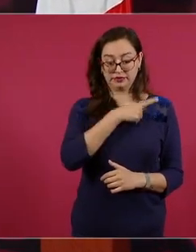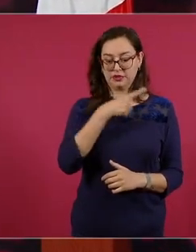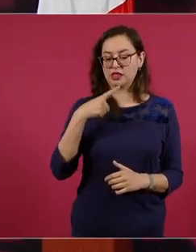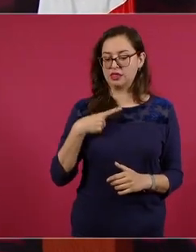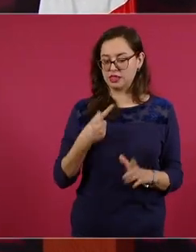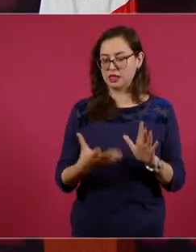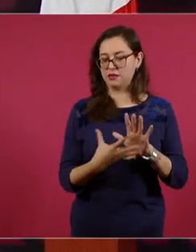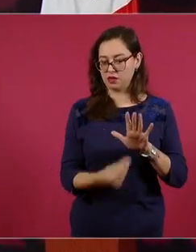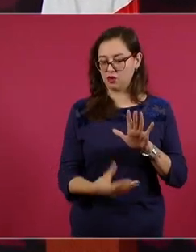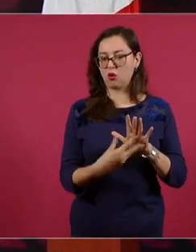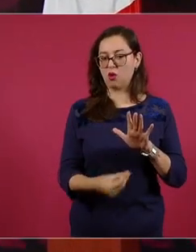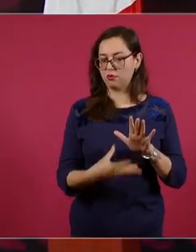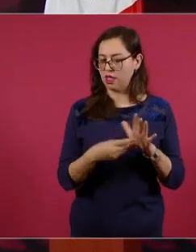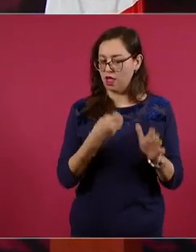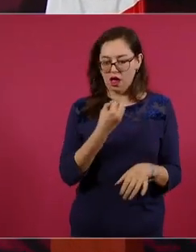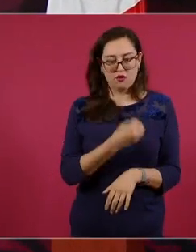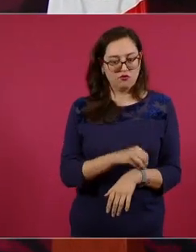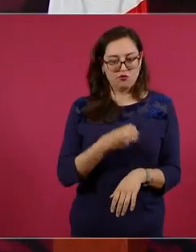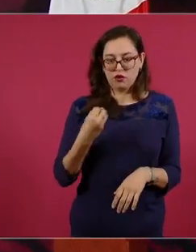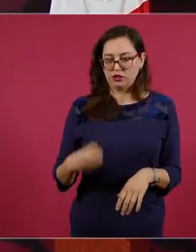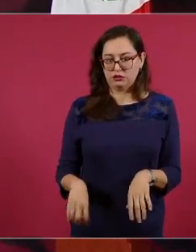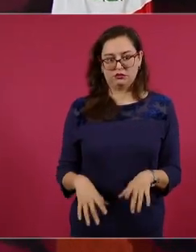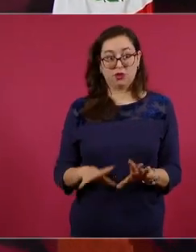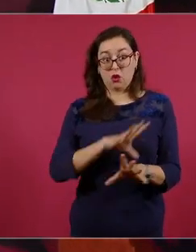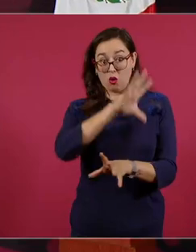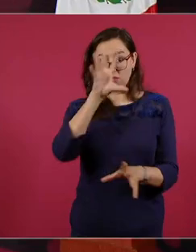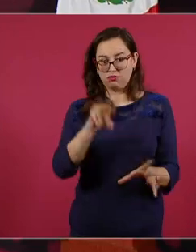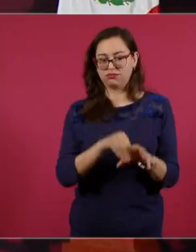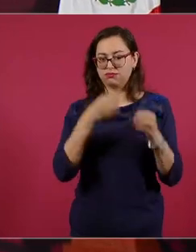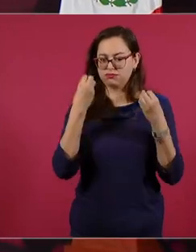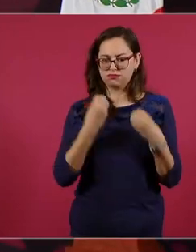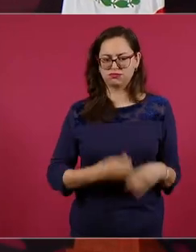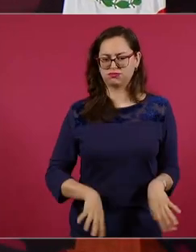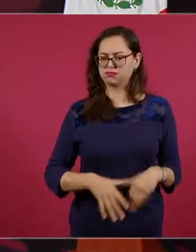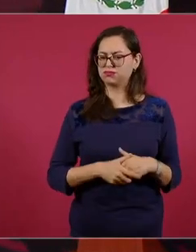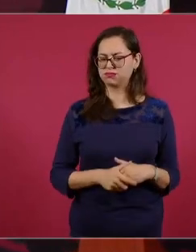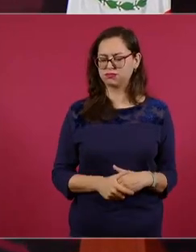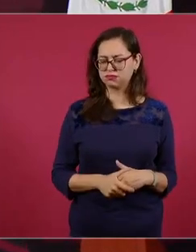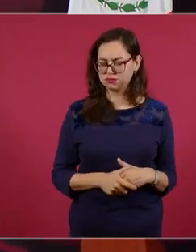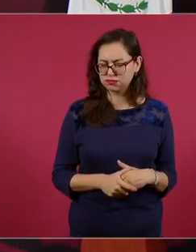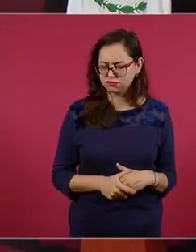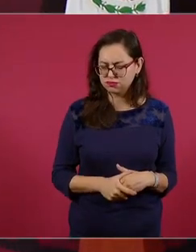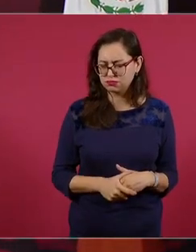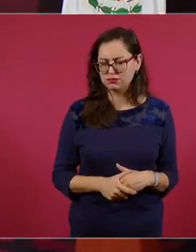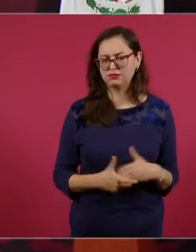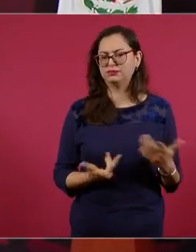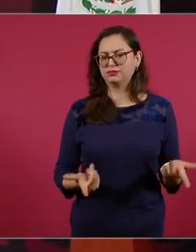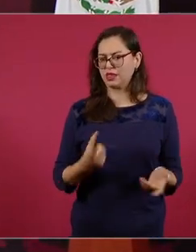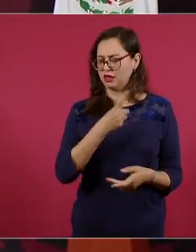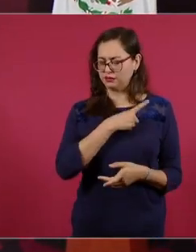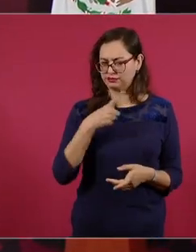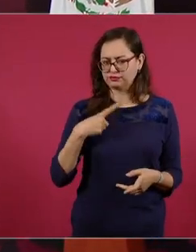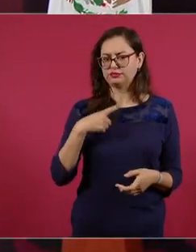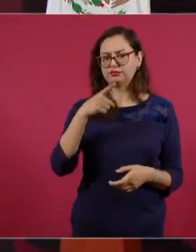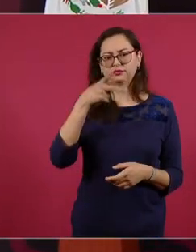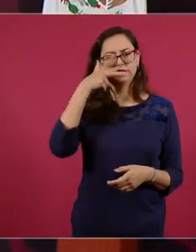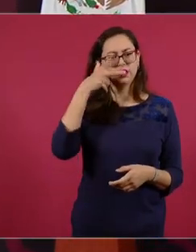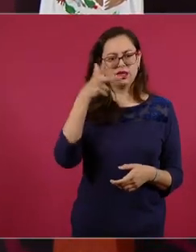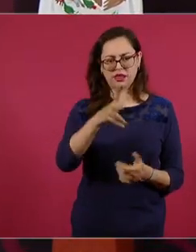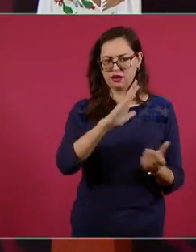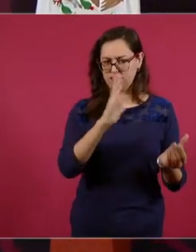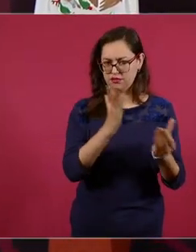de los expedientes en Hidalgo, en el registro